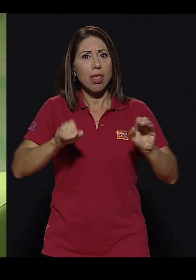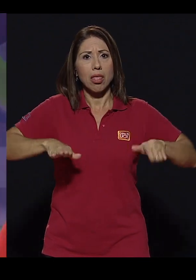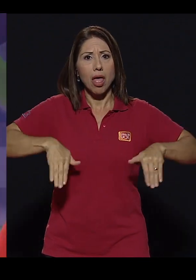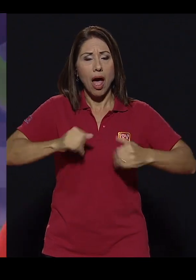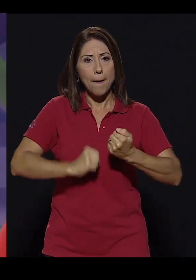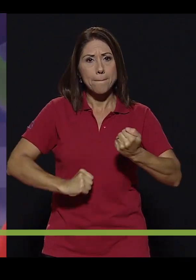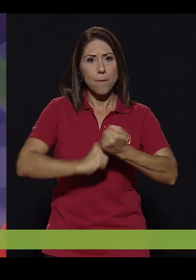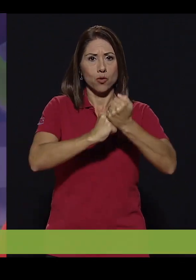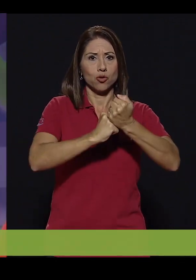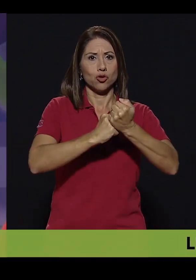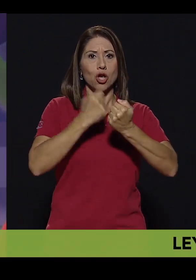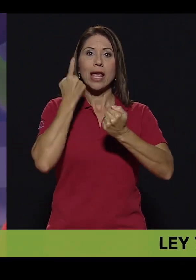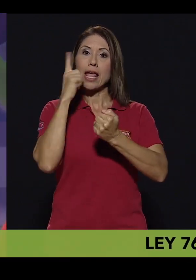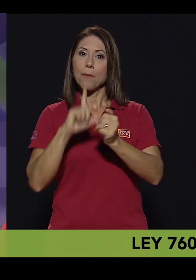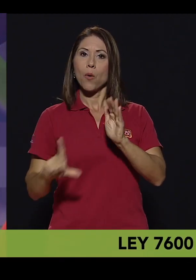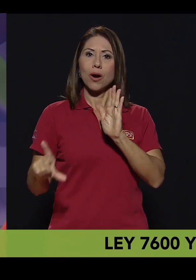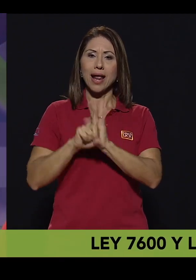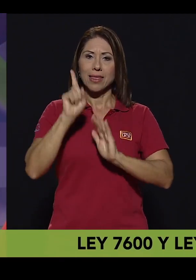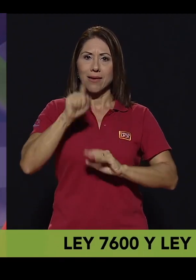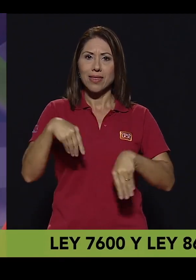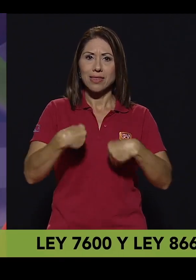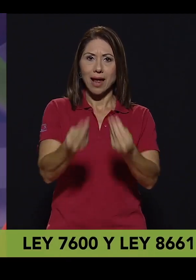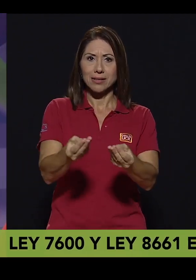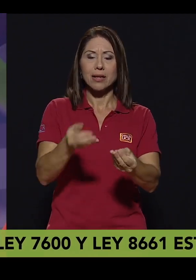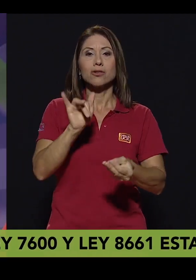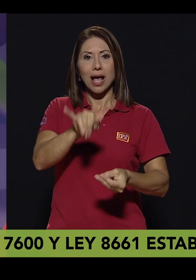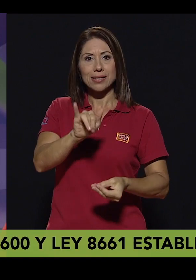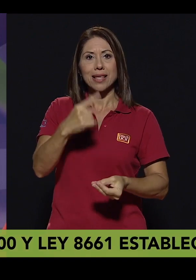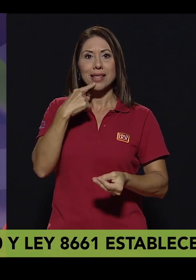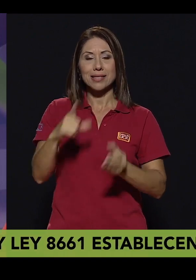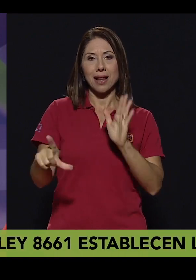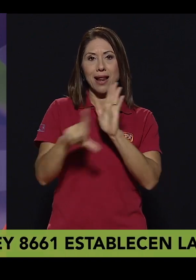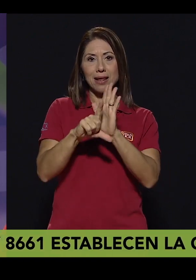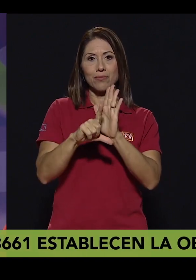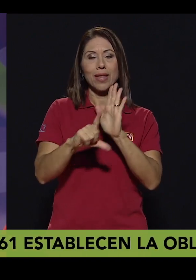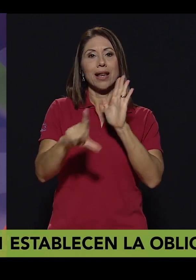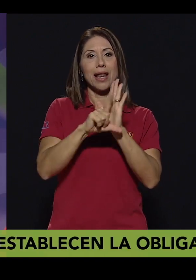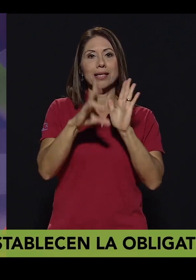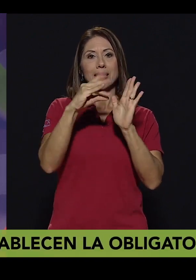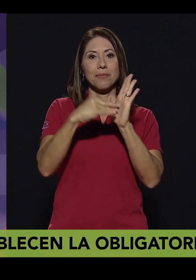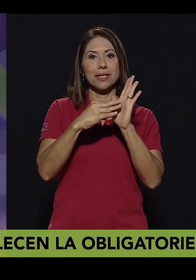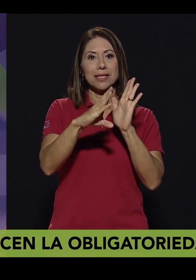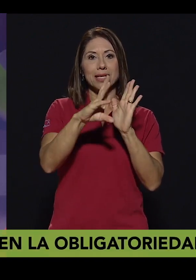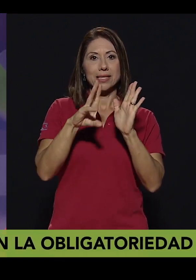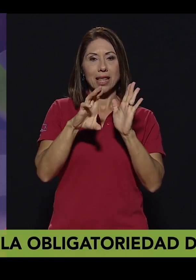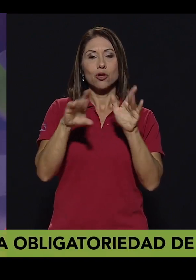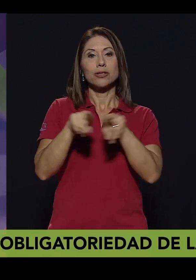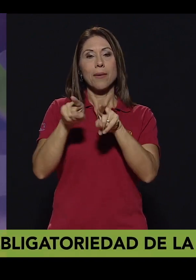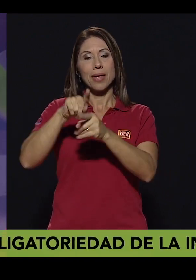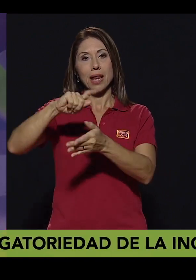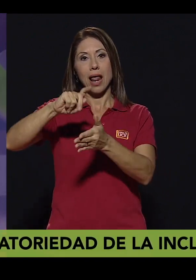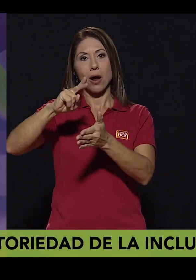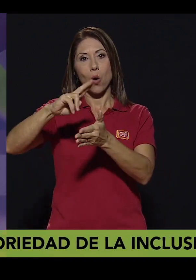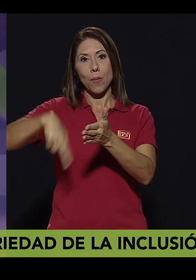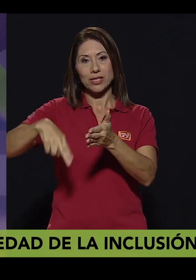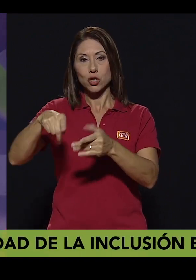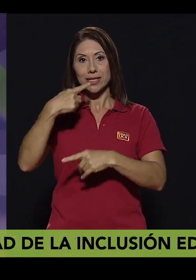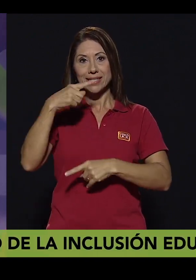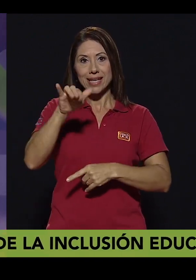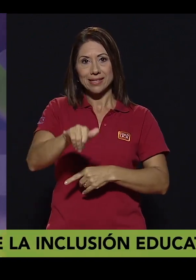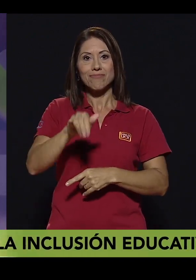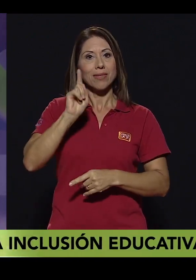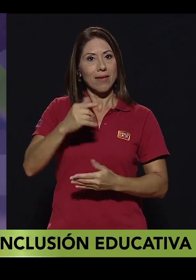apoyos que por ley tienen que dárselos porque así dice nuestra legislación la ley 7600 y la convención tienen que ofrecer los